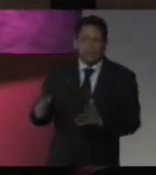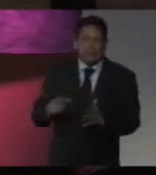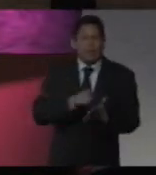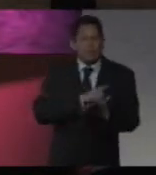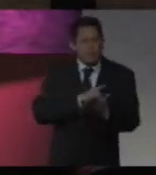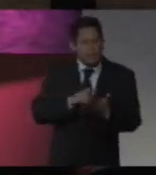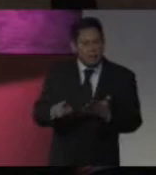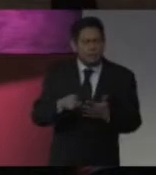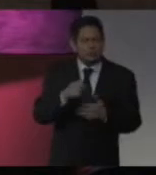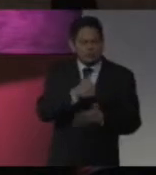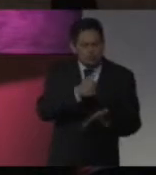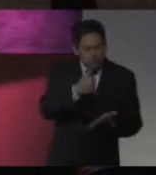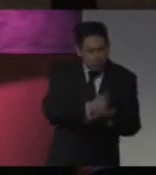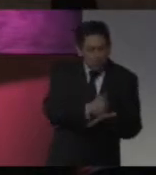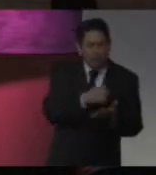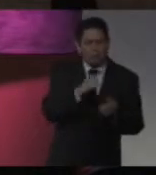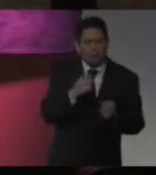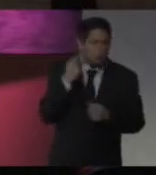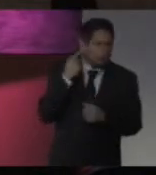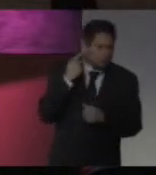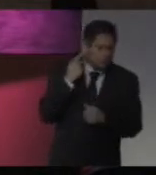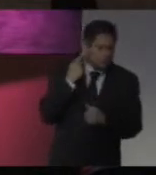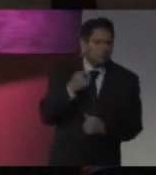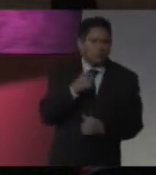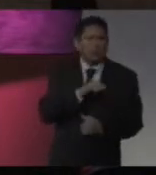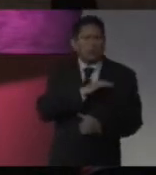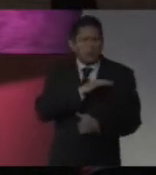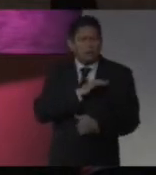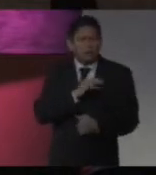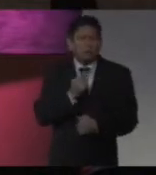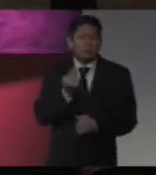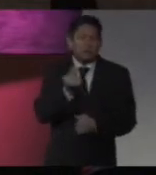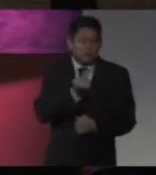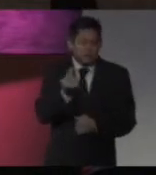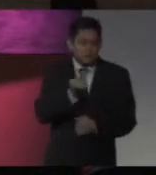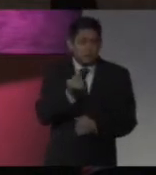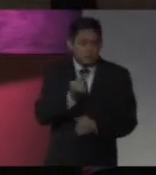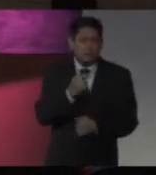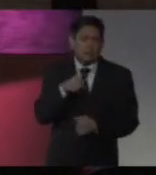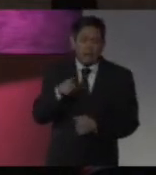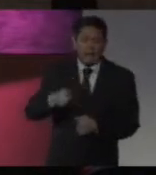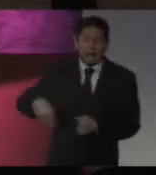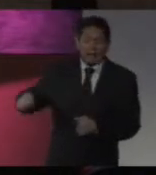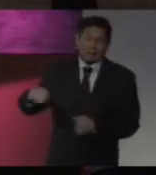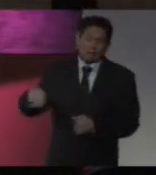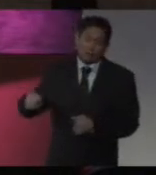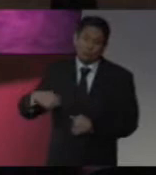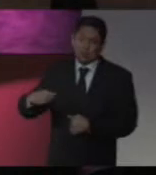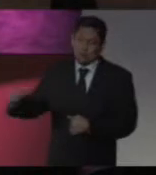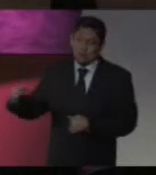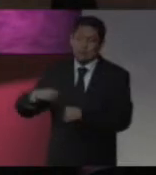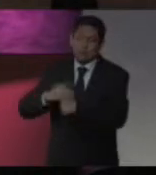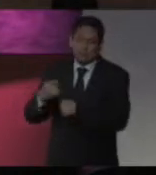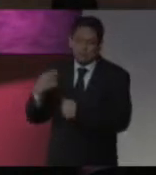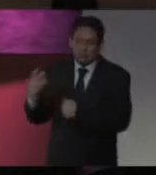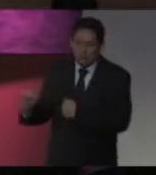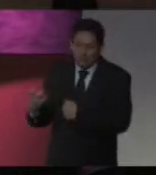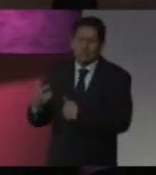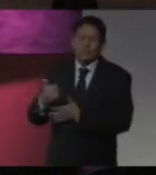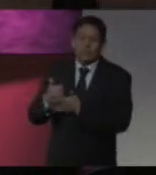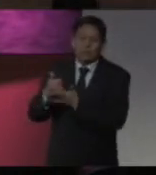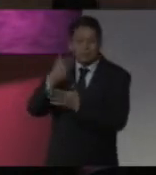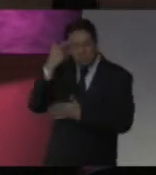sociales solo pueden existir sobre una base económica. Hay que proteger esa base económica. Por lo tanto, cuando surjan conflictos por el agua, por los recursos naturales,